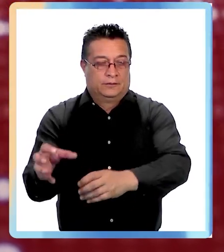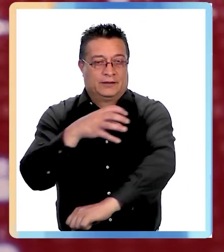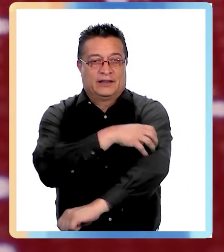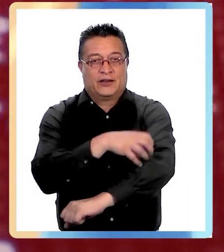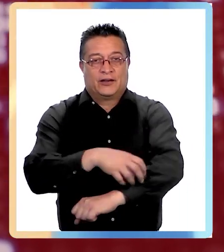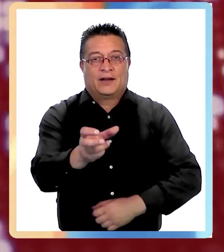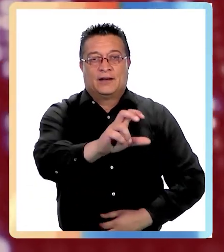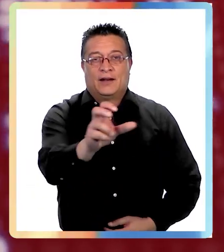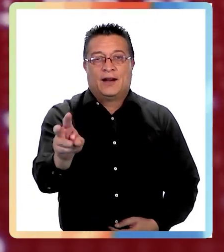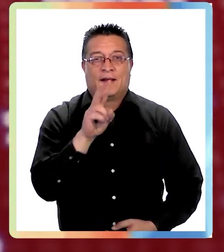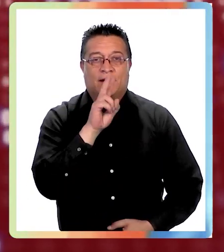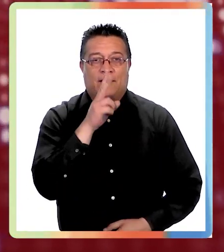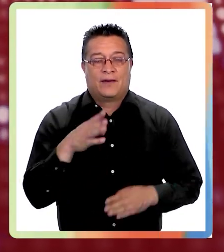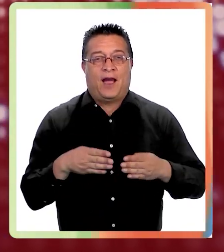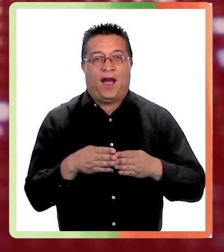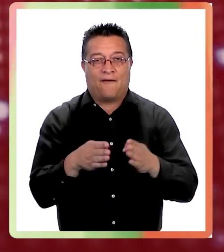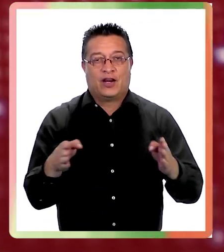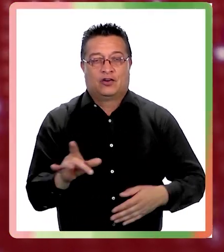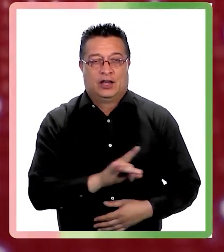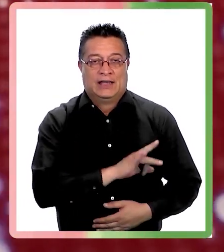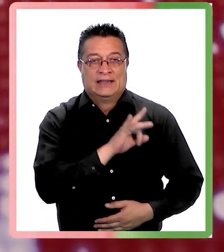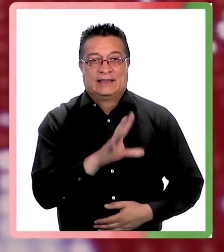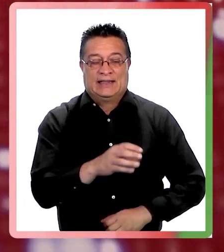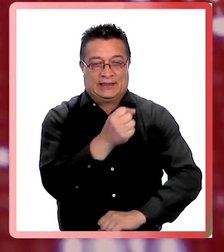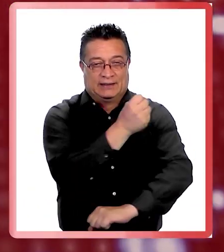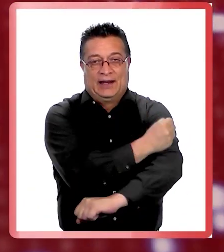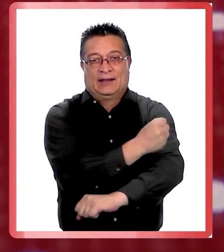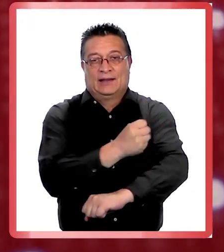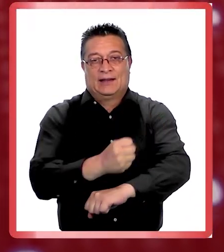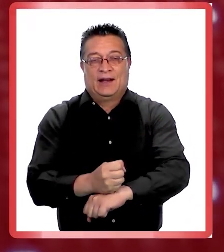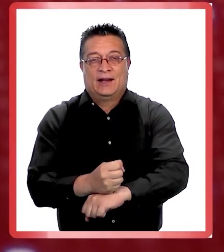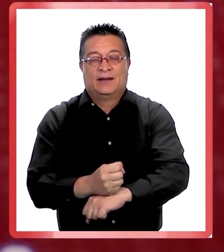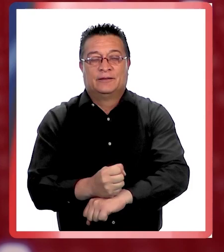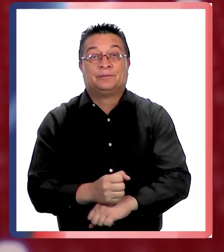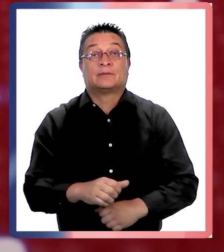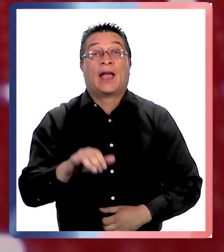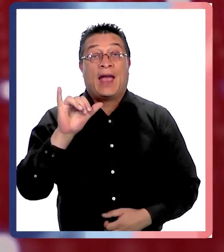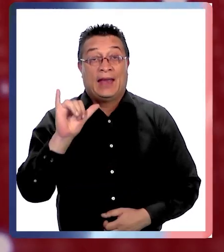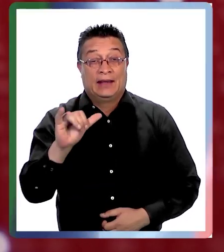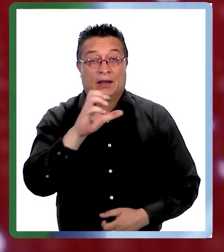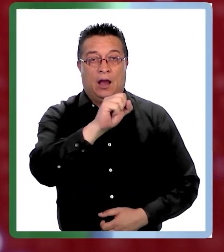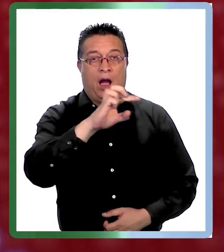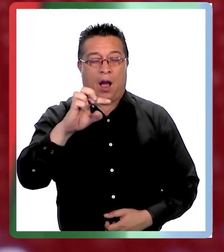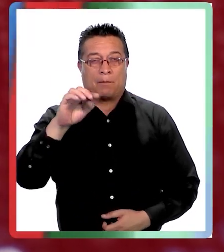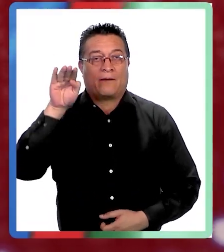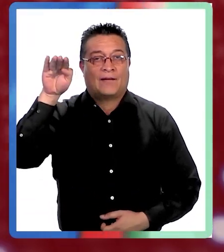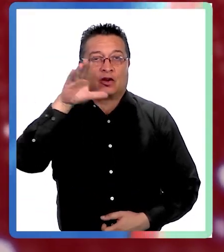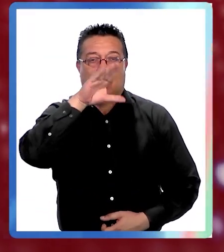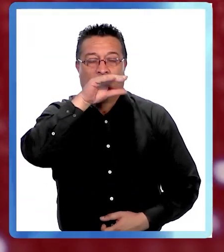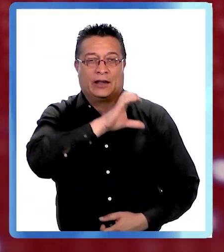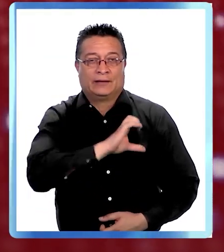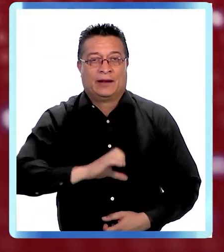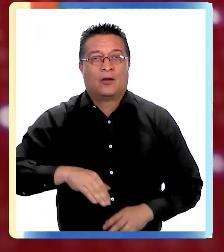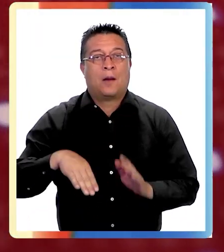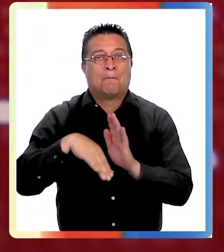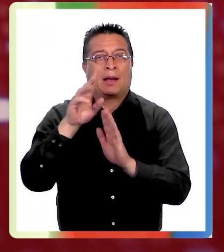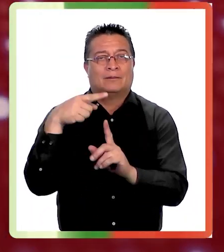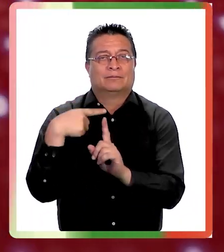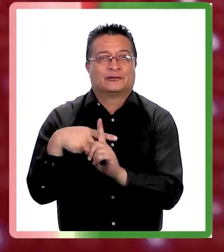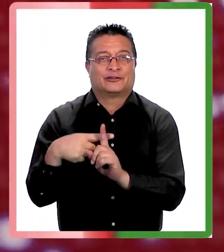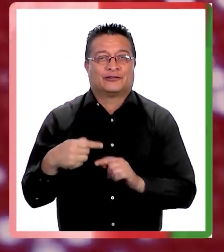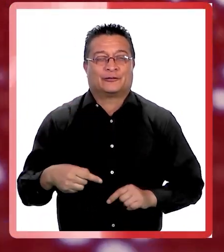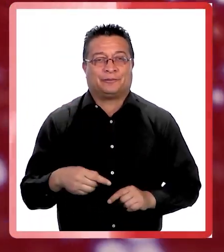Asociación Regional de Canales de Televisión de Señal Abierta de Chile, Arcatel. Y la app Banco Estado es más